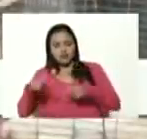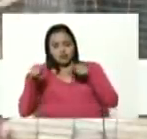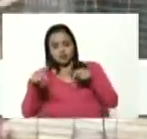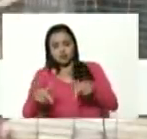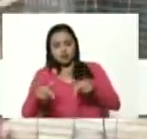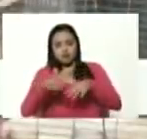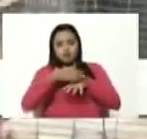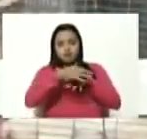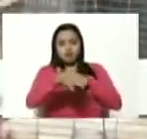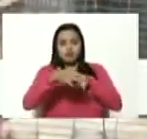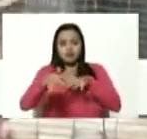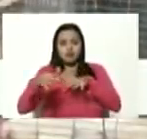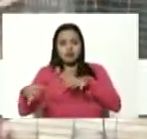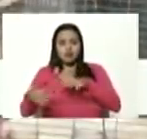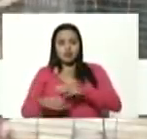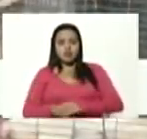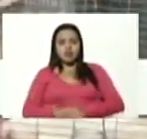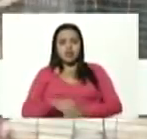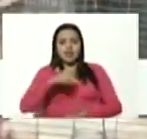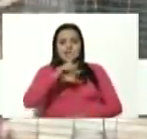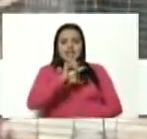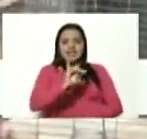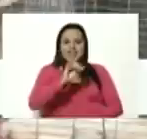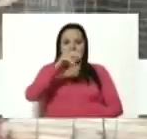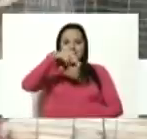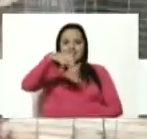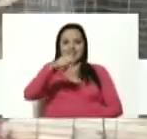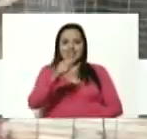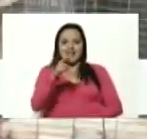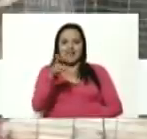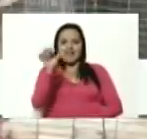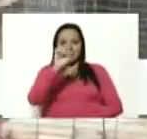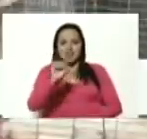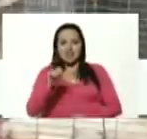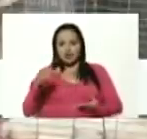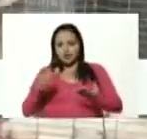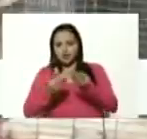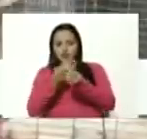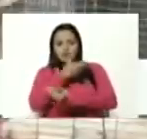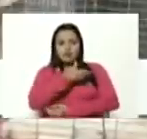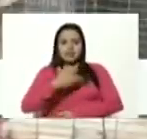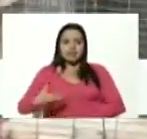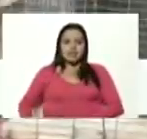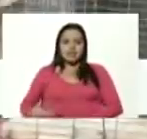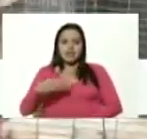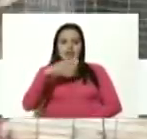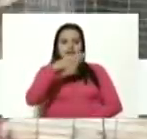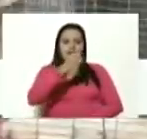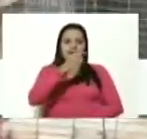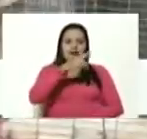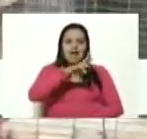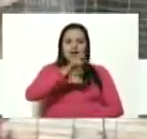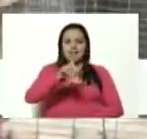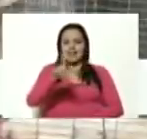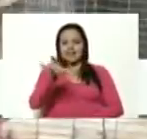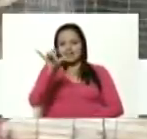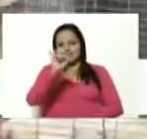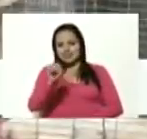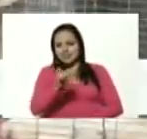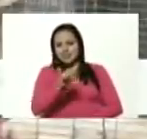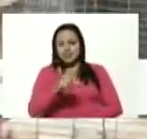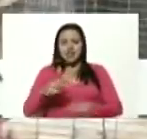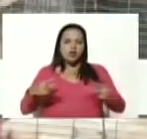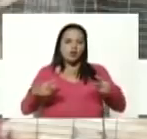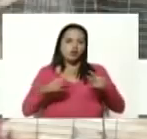el municipio Francisco Linares Alcántara, con la presidenta Carolis Pérez, nos encontramos en la